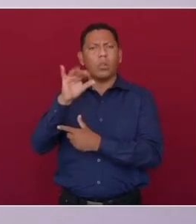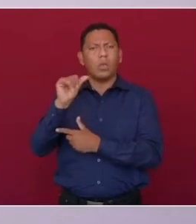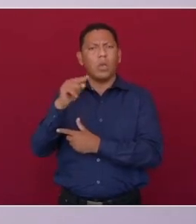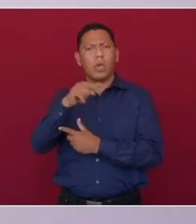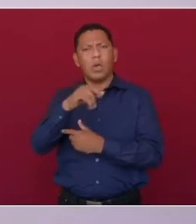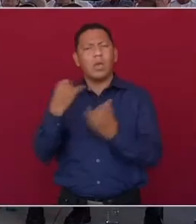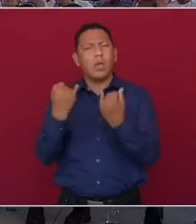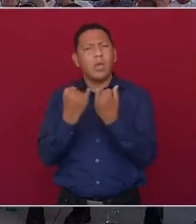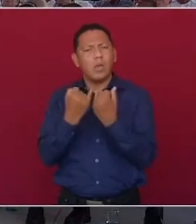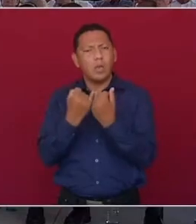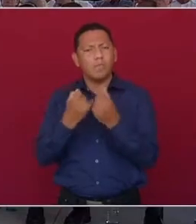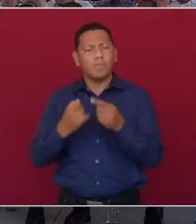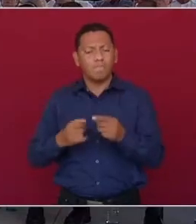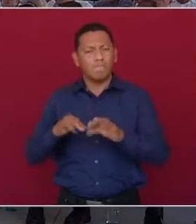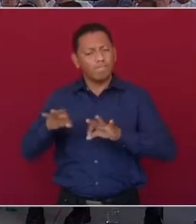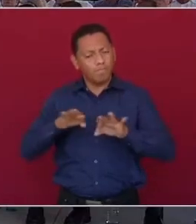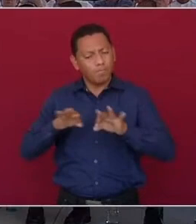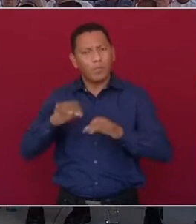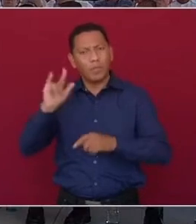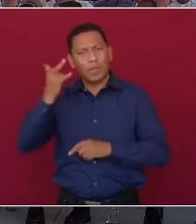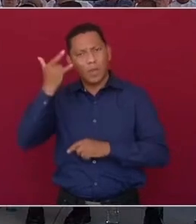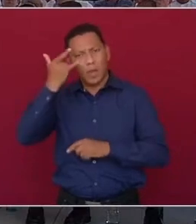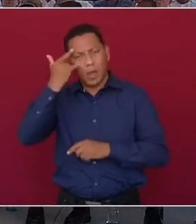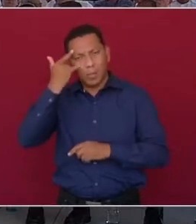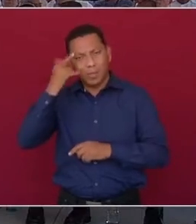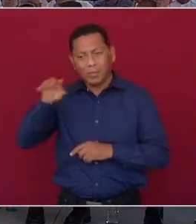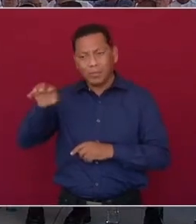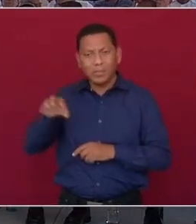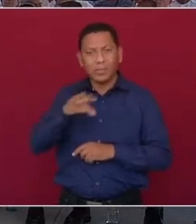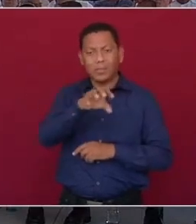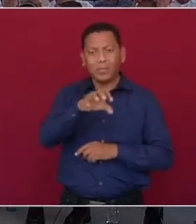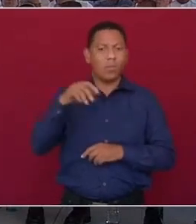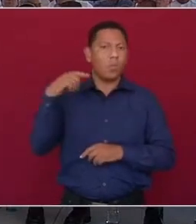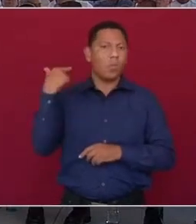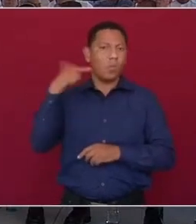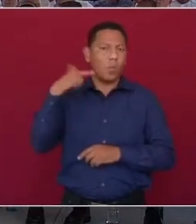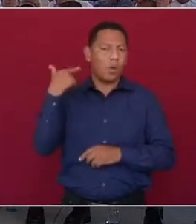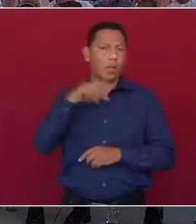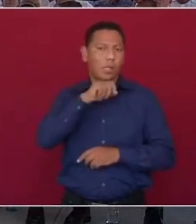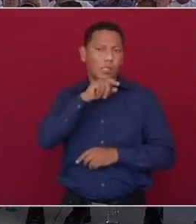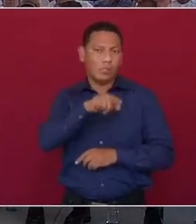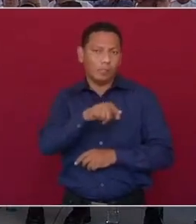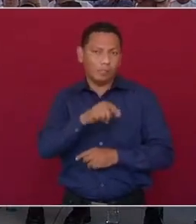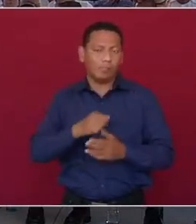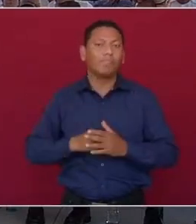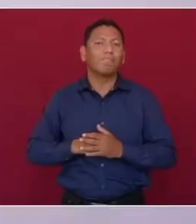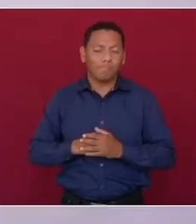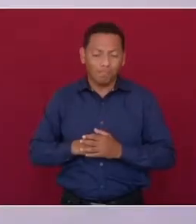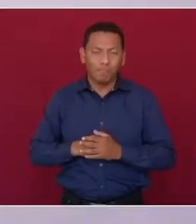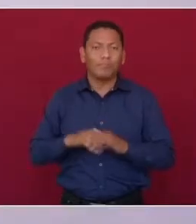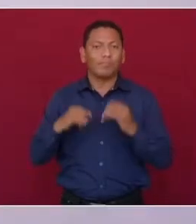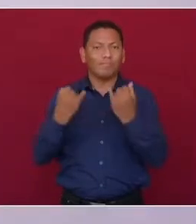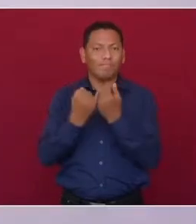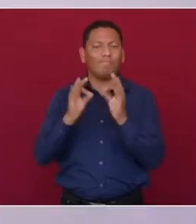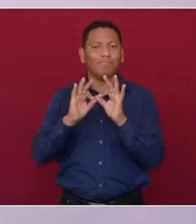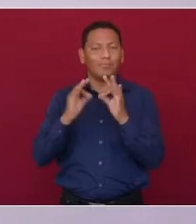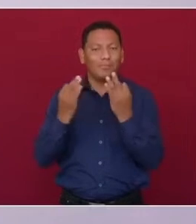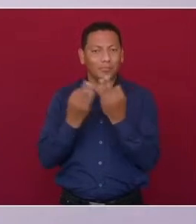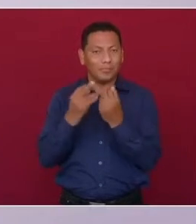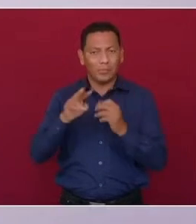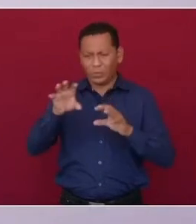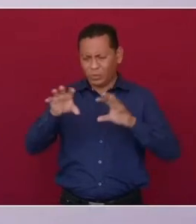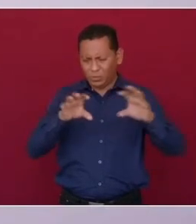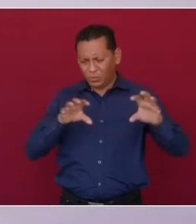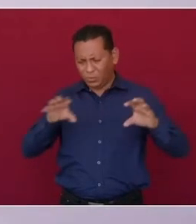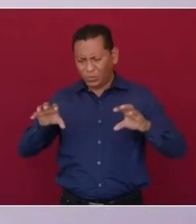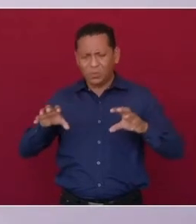en Espujil, Campeche y en Guadalajara, Jalisco. Asimismo, se lleva a cabo